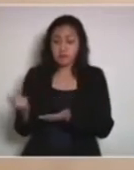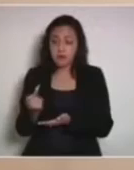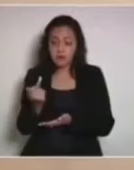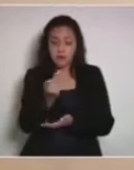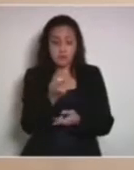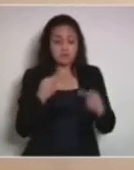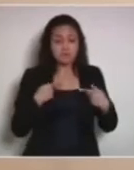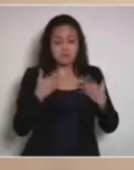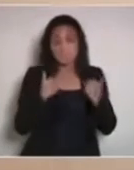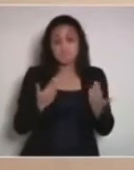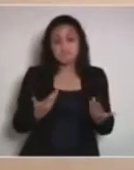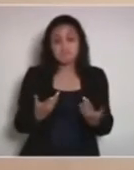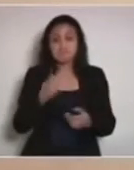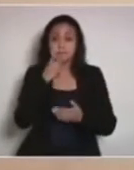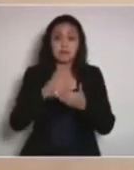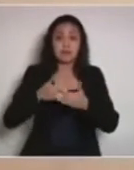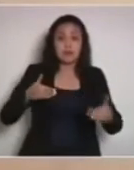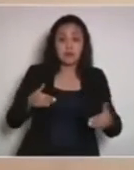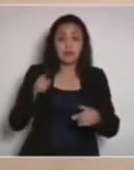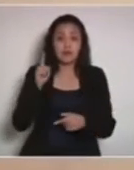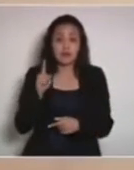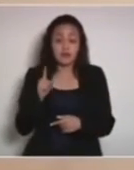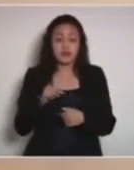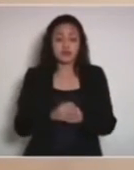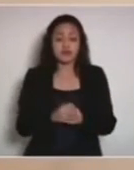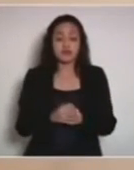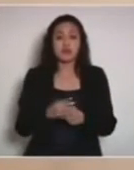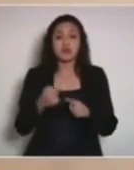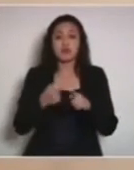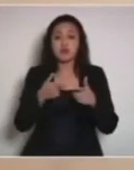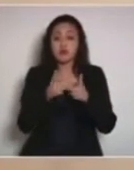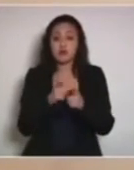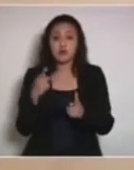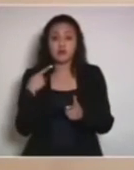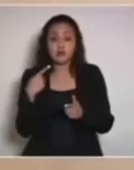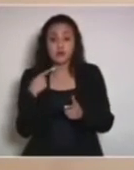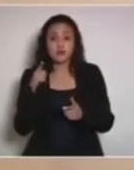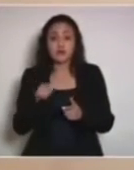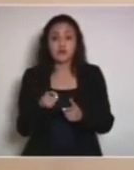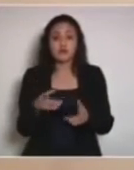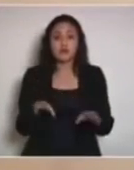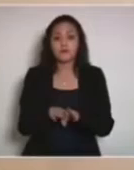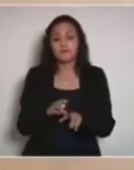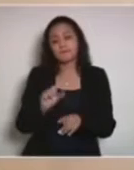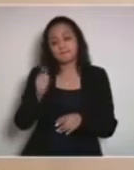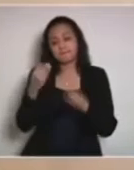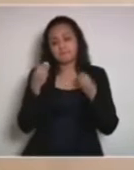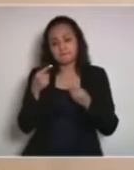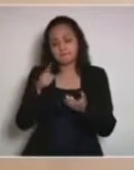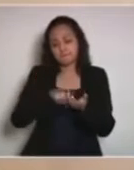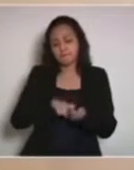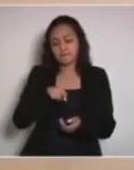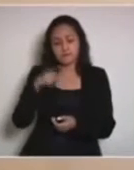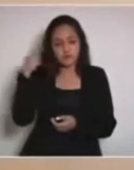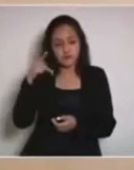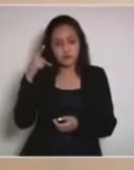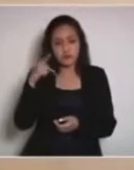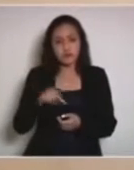eso lo dijeron desde el de hasta arriba del partido muchos de acá de pueblo